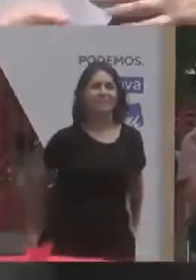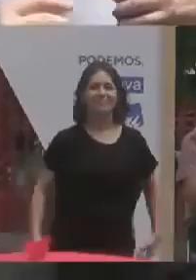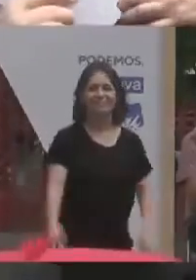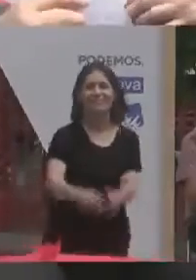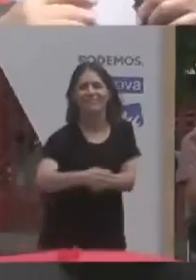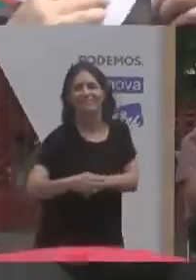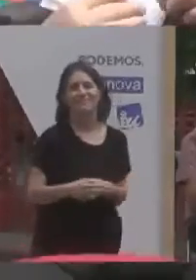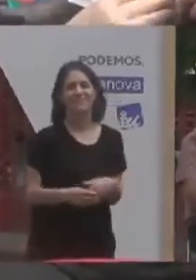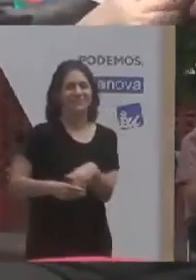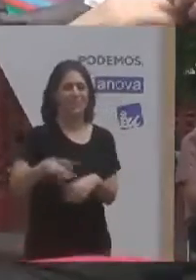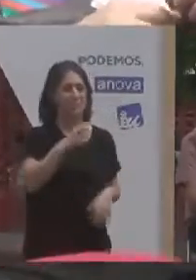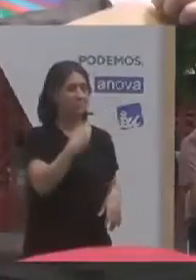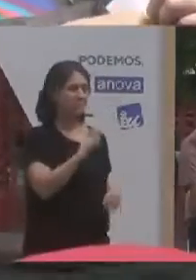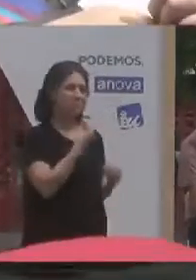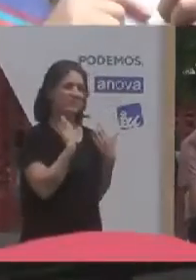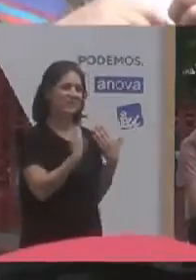Moitas gracias, Manolo.